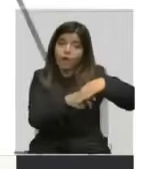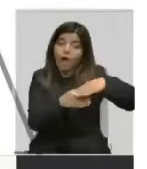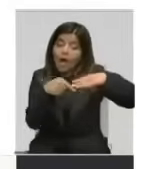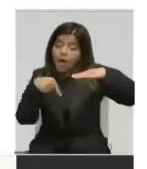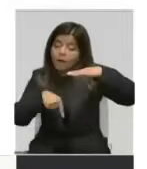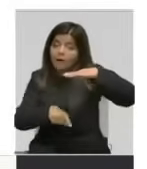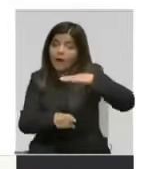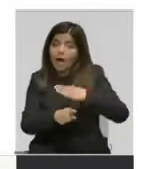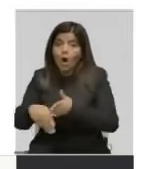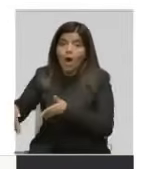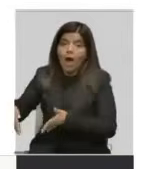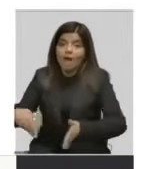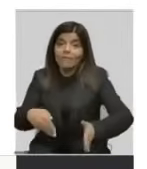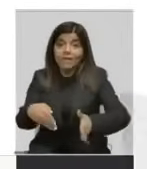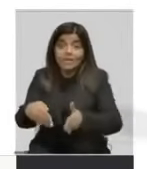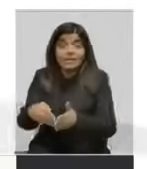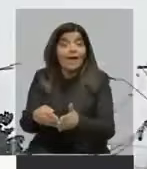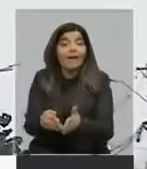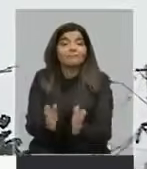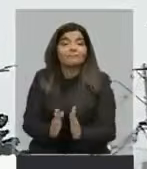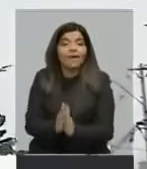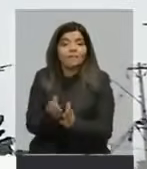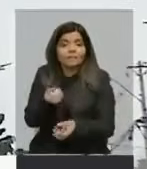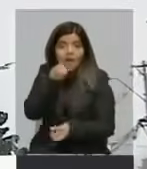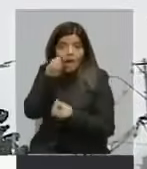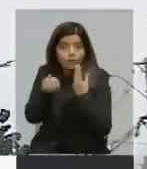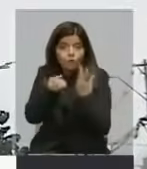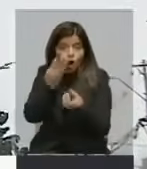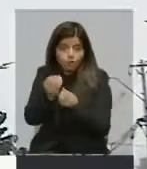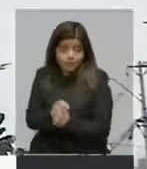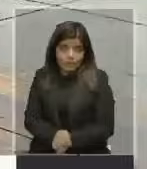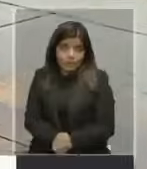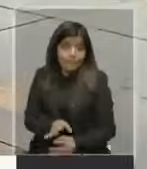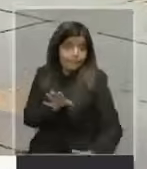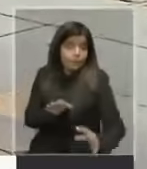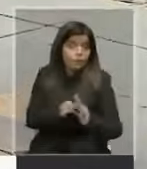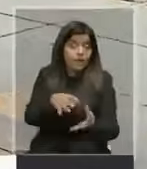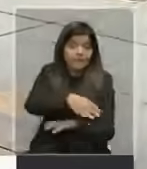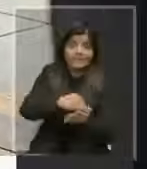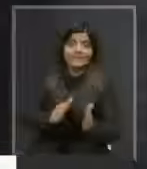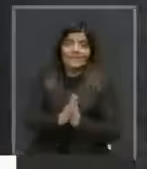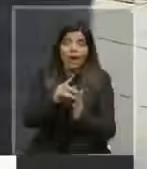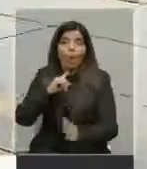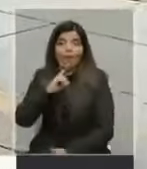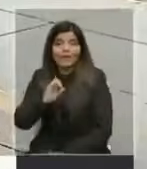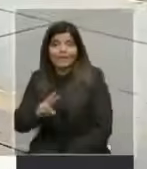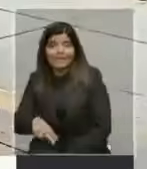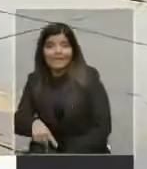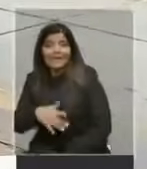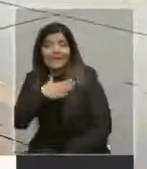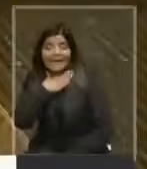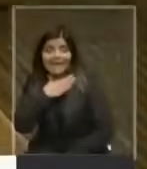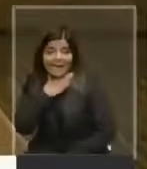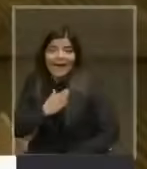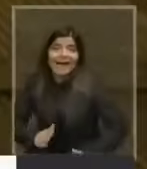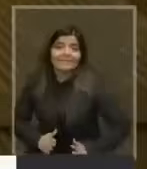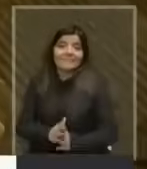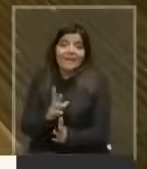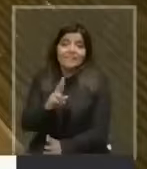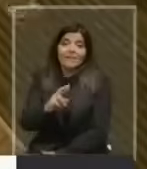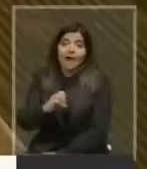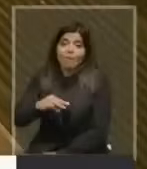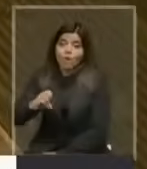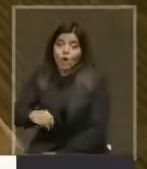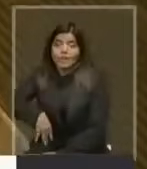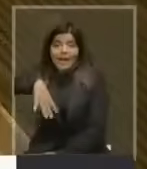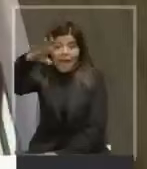extensa avenida Santa Rosa. Así, conectará las comunas de San Joaquín, La Granja, San Ramón y La Pintana. Esta última, por primera